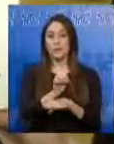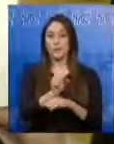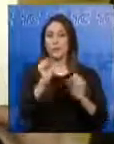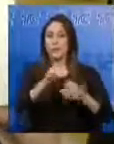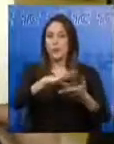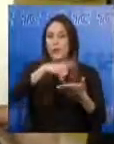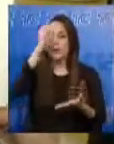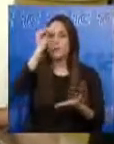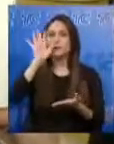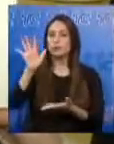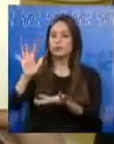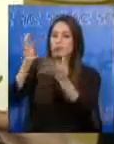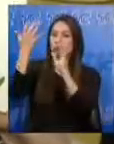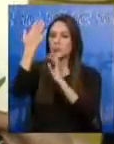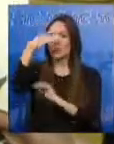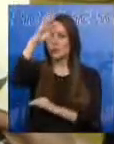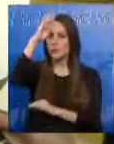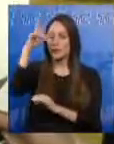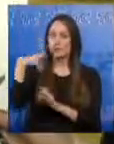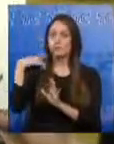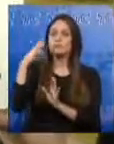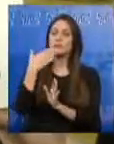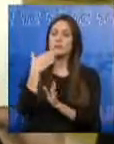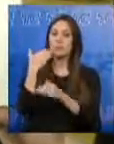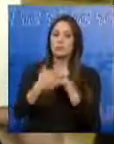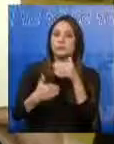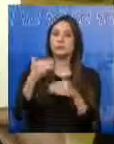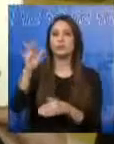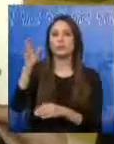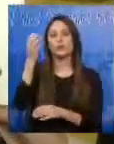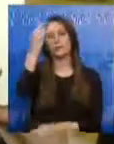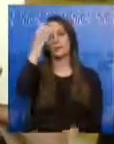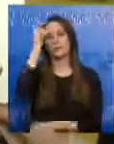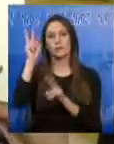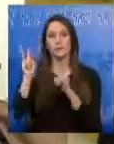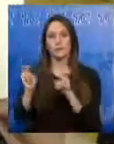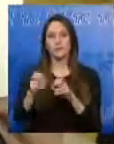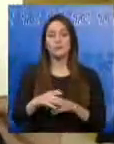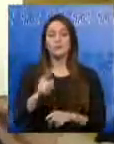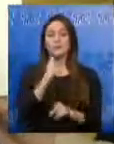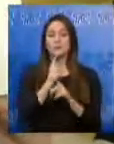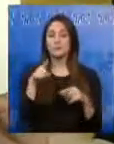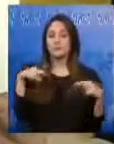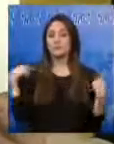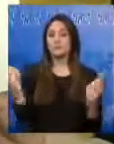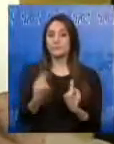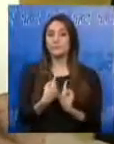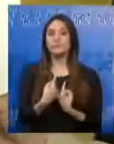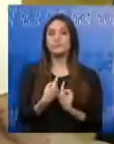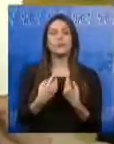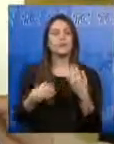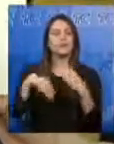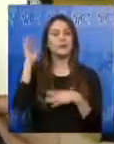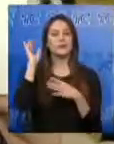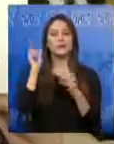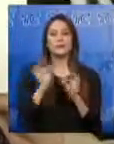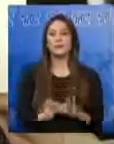aprendiendo de toda la reestructuración del sistema de salud y el sistema de educación. Para nosotros, sin duda alguna, se ha ido uno de los más